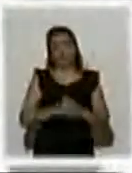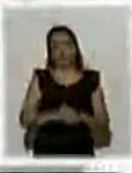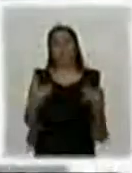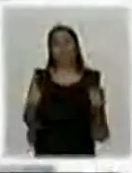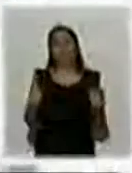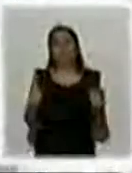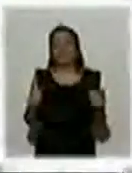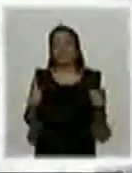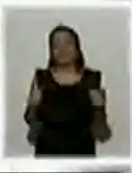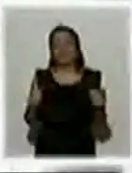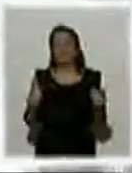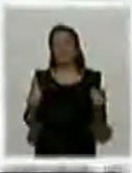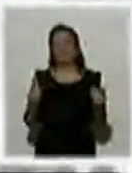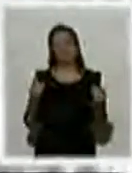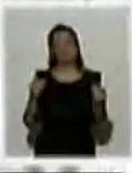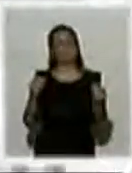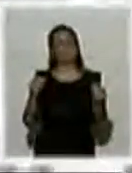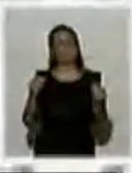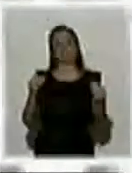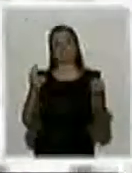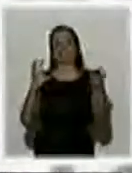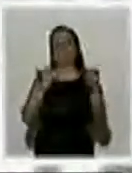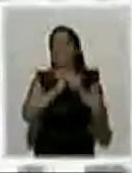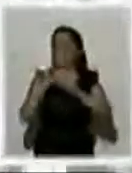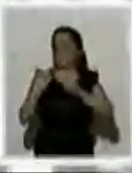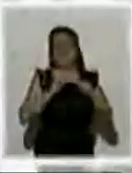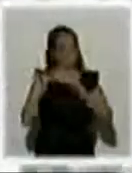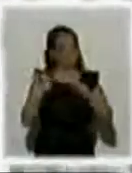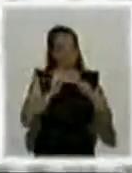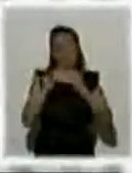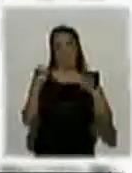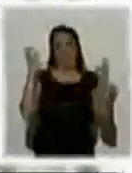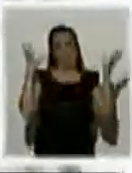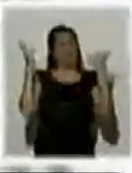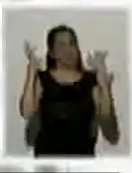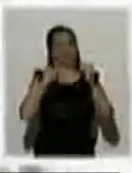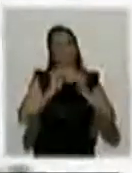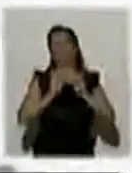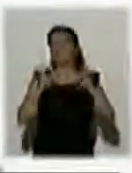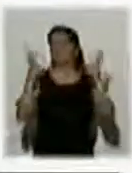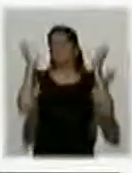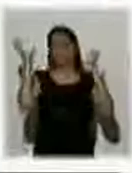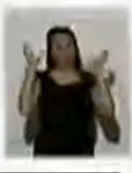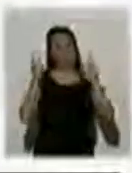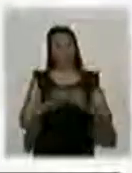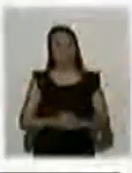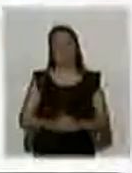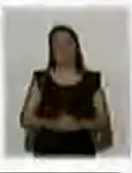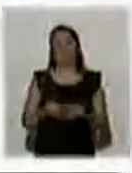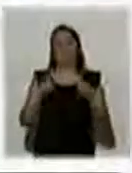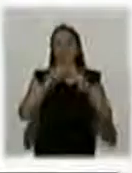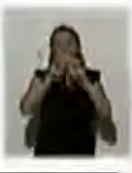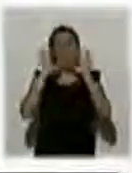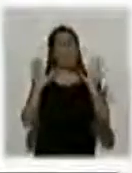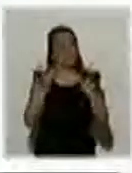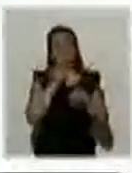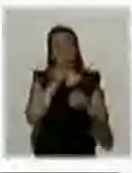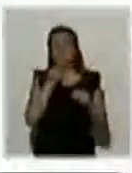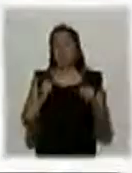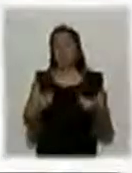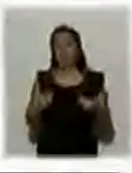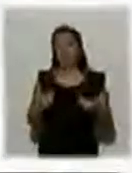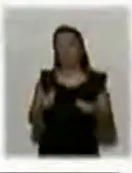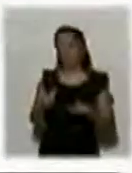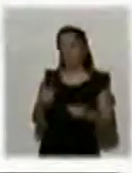ambientales como las que padece hace años nuestra propia provincia, que es un claro ejemplo de desprotección, legislación